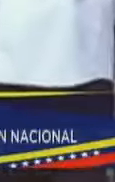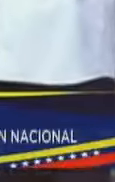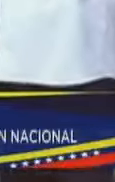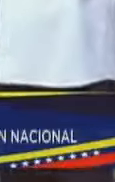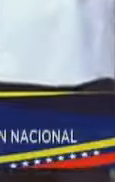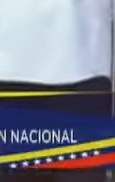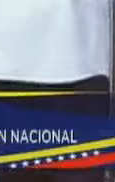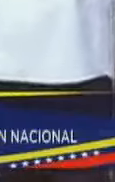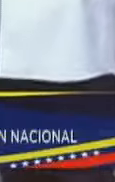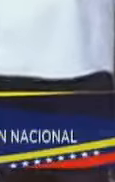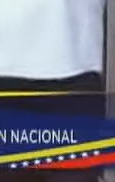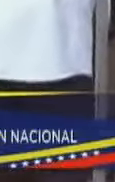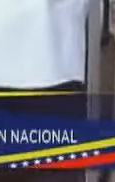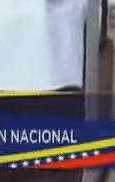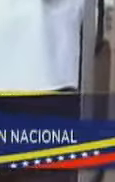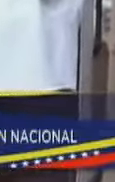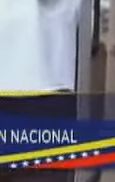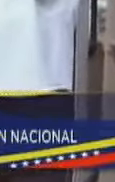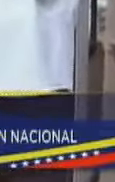Facilita.